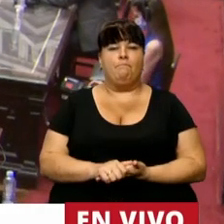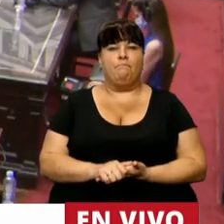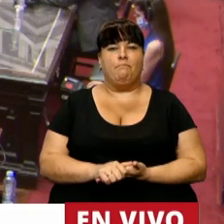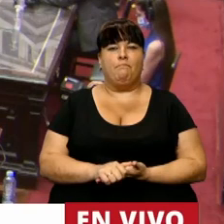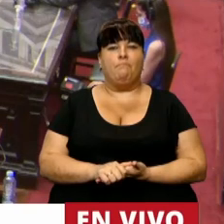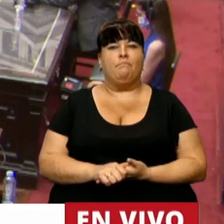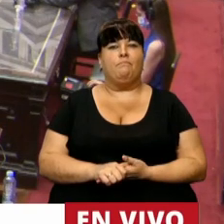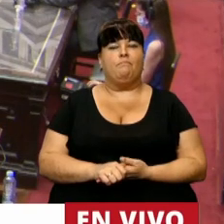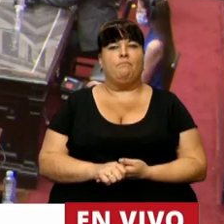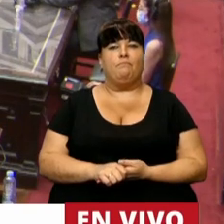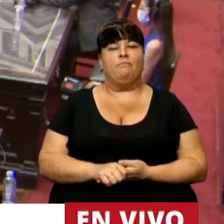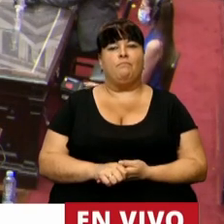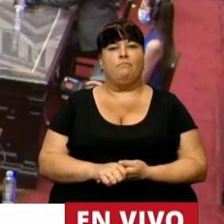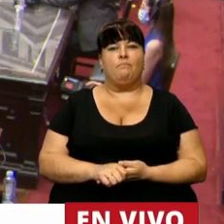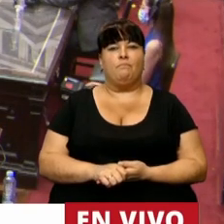he seguido